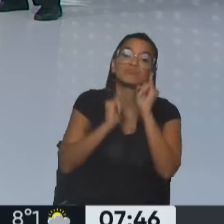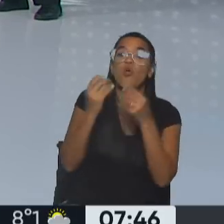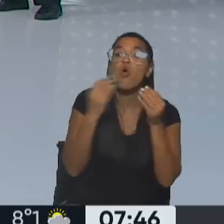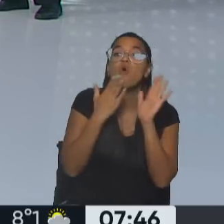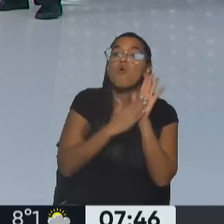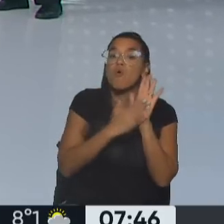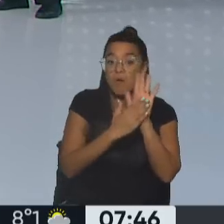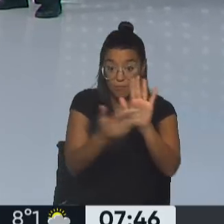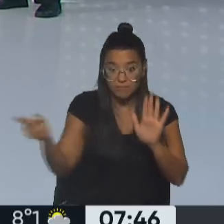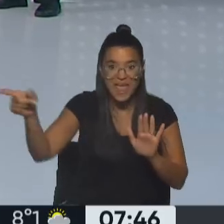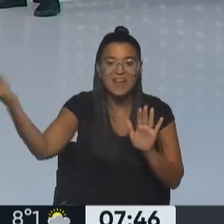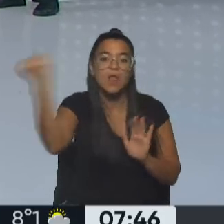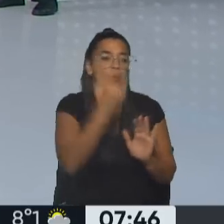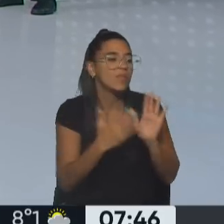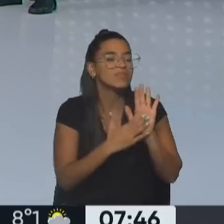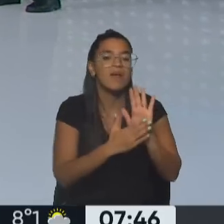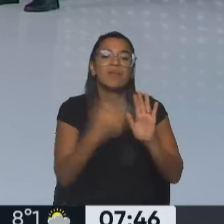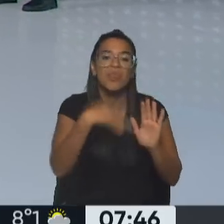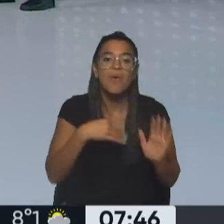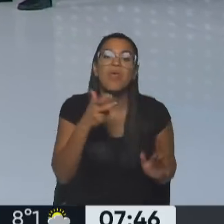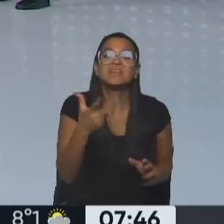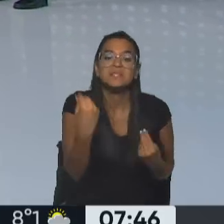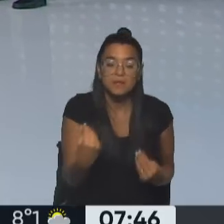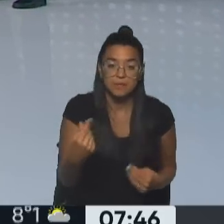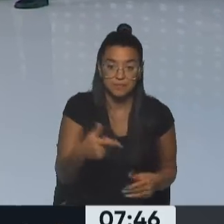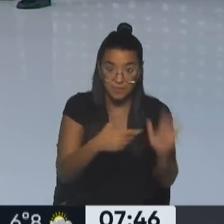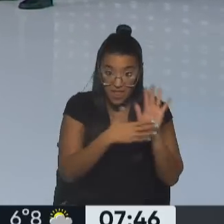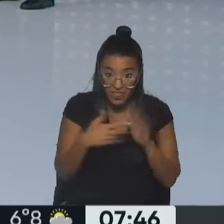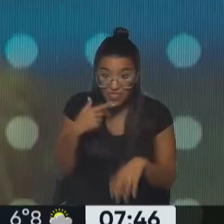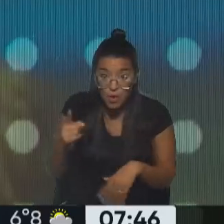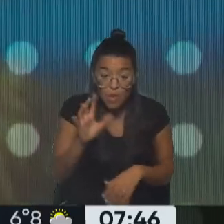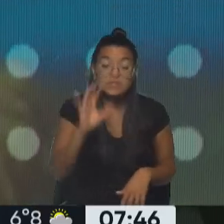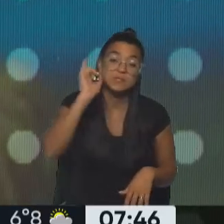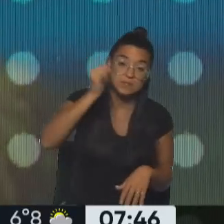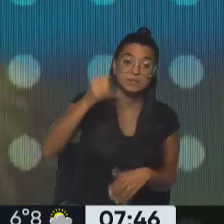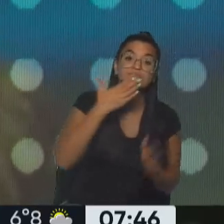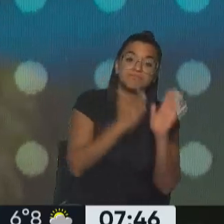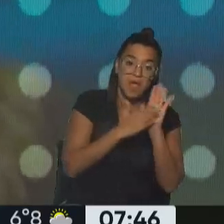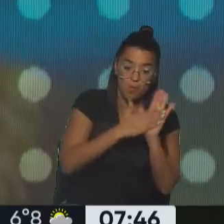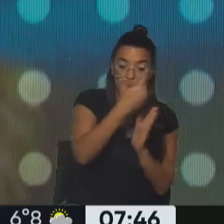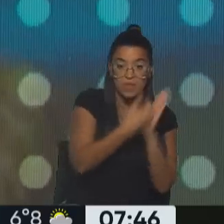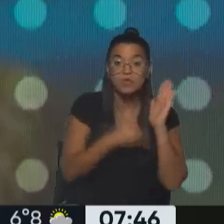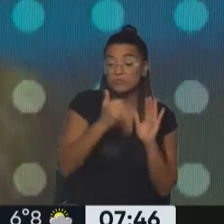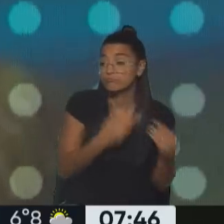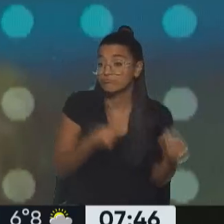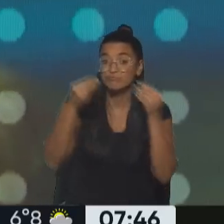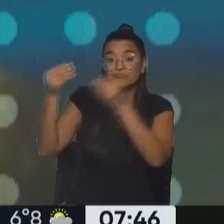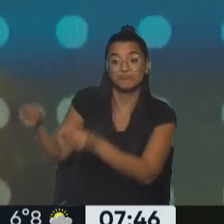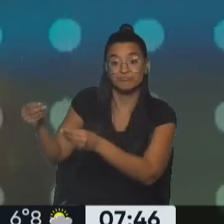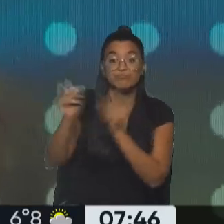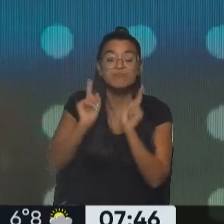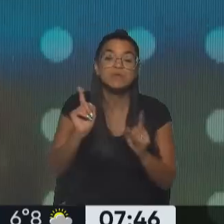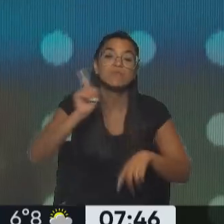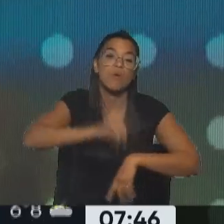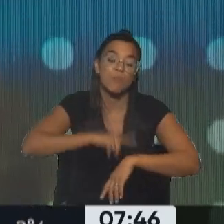base argumental de qué es lo que se podría decir. ¿Se dijo esto? Sí, claro. Parte de esta argumentación fue utilizada al momento